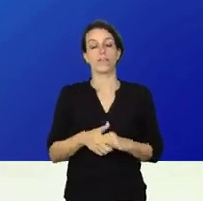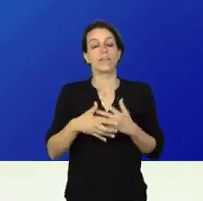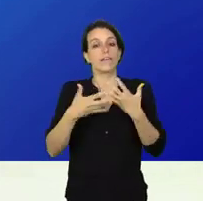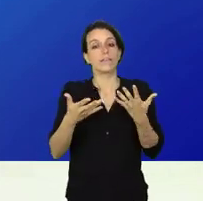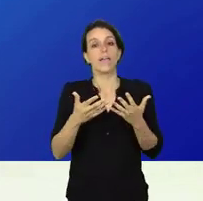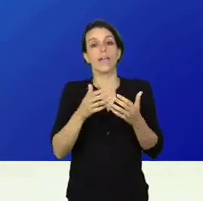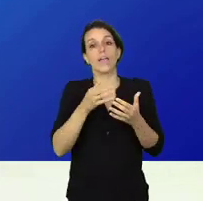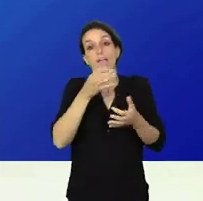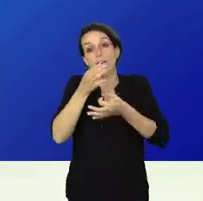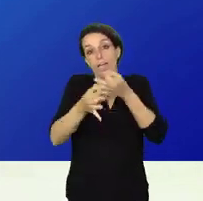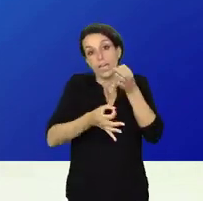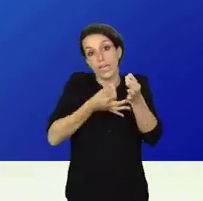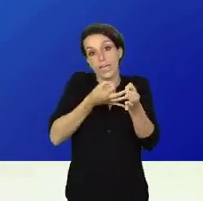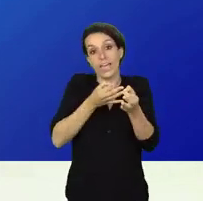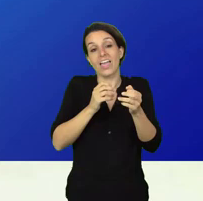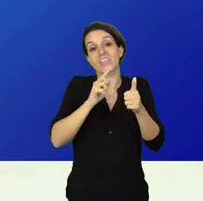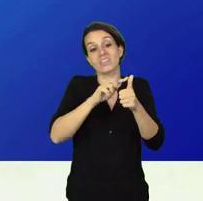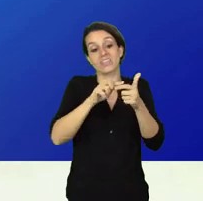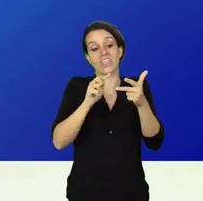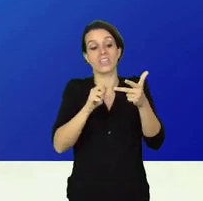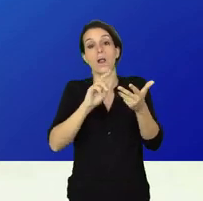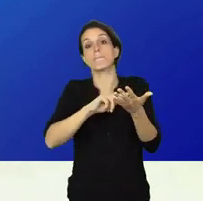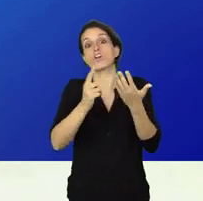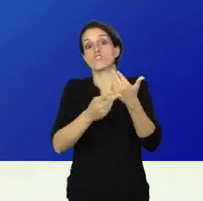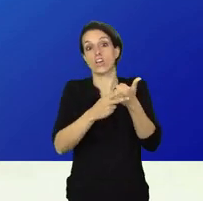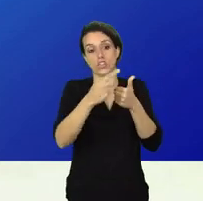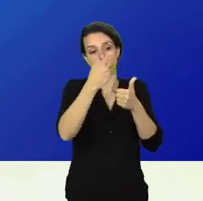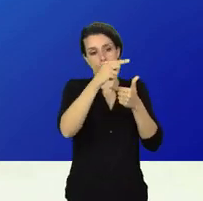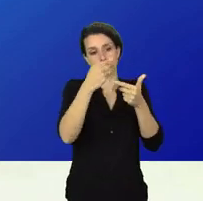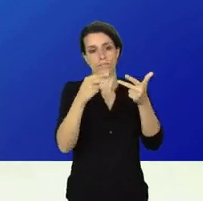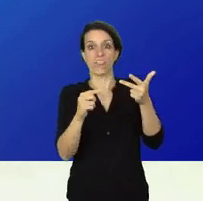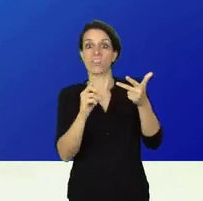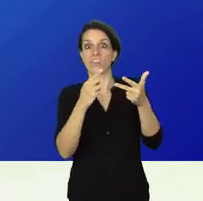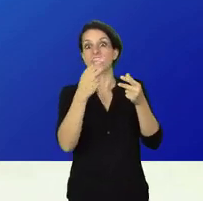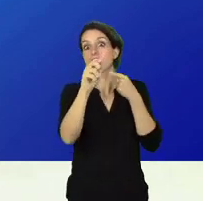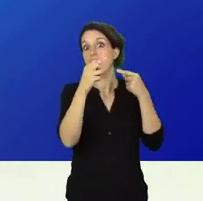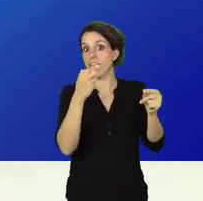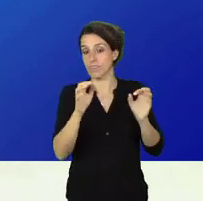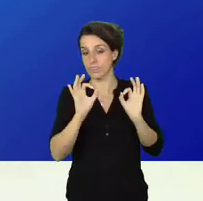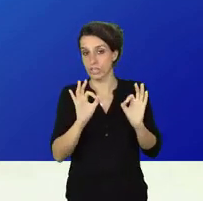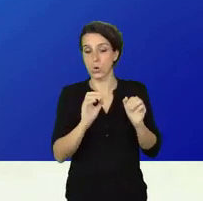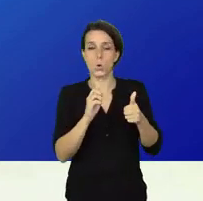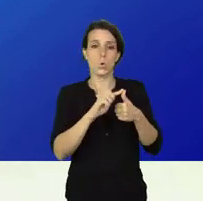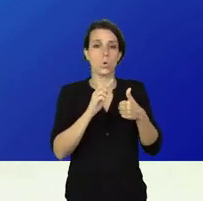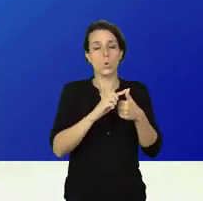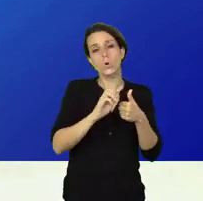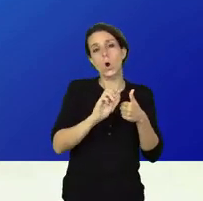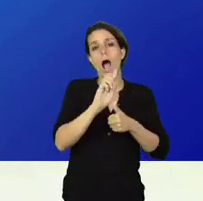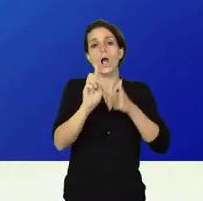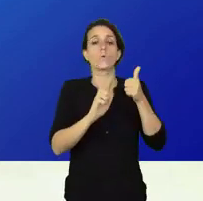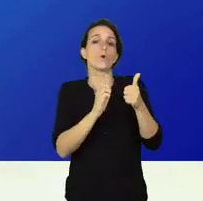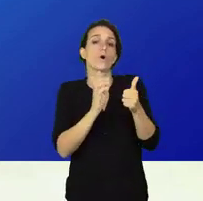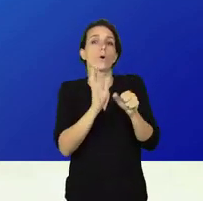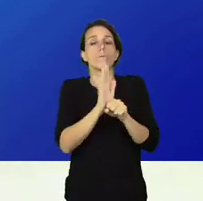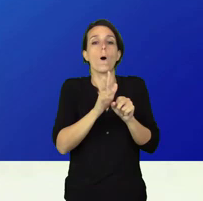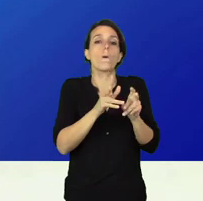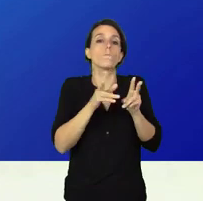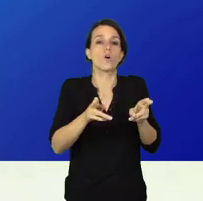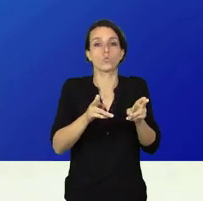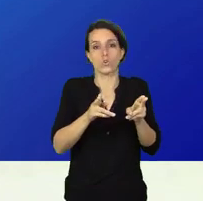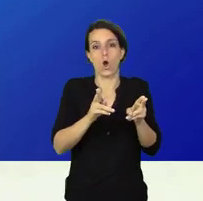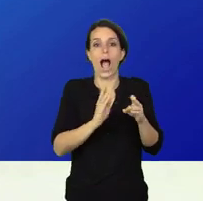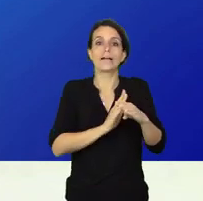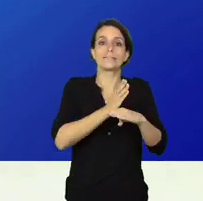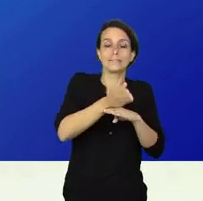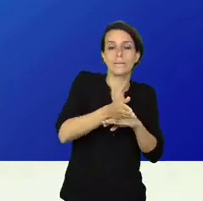Básicamente voy a estar compartiendo tres tipos de proyectos distintos. Uno tiene que ver con ciertos módulos de accesibilidad que se han